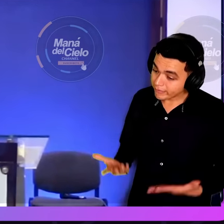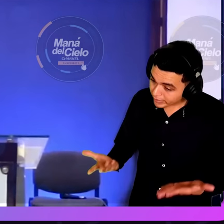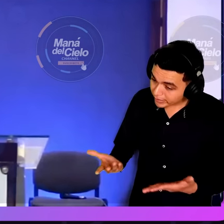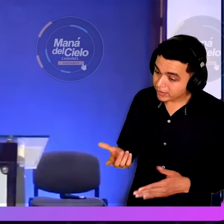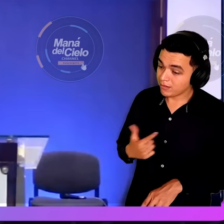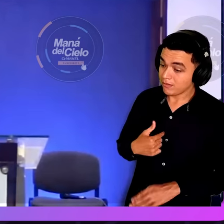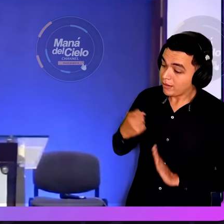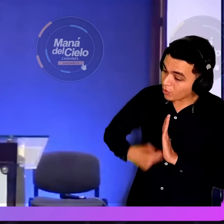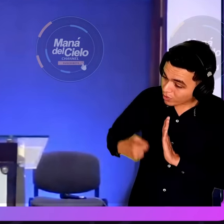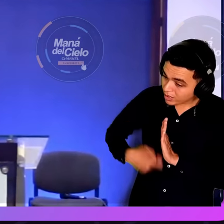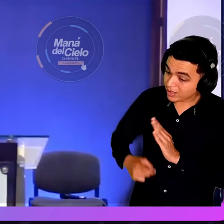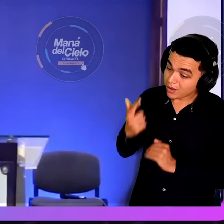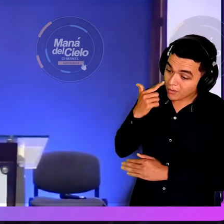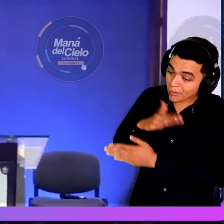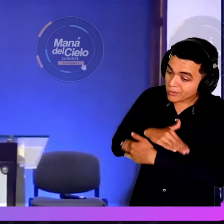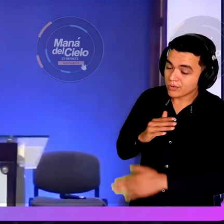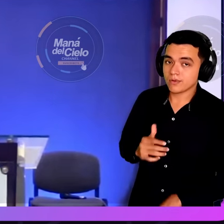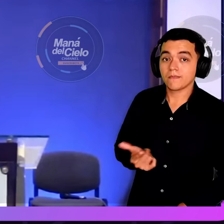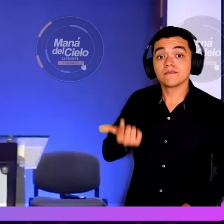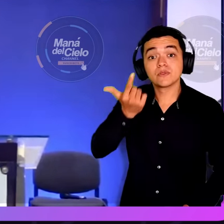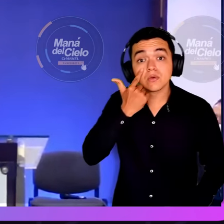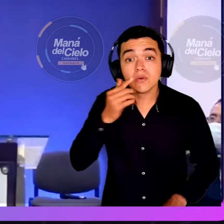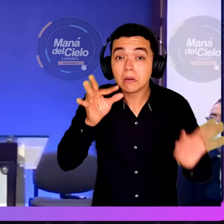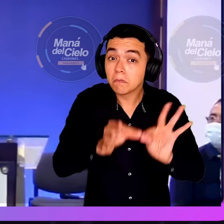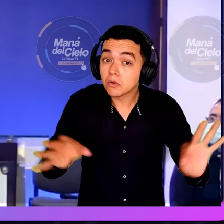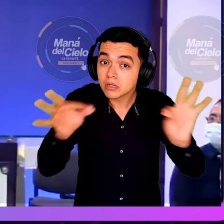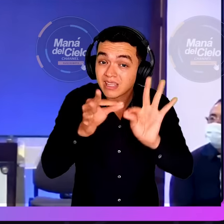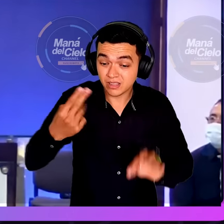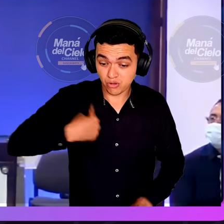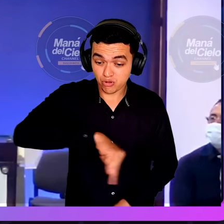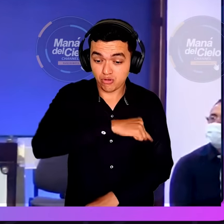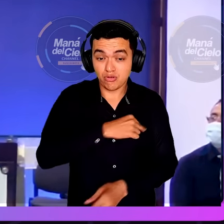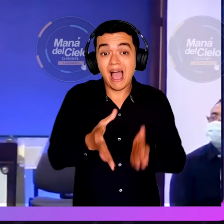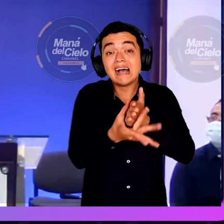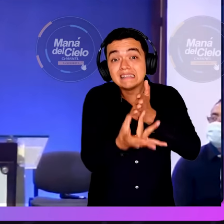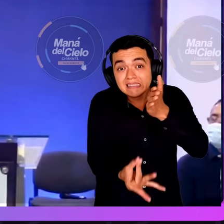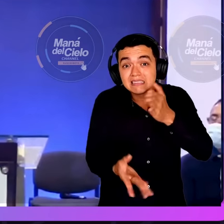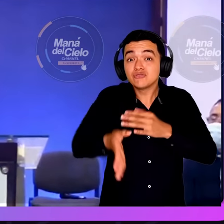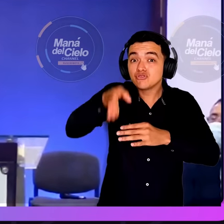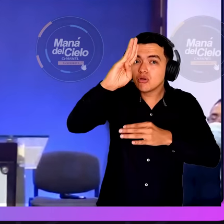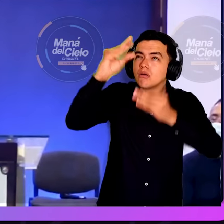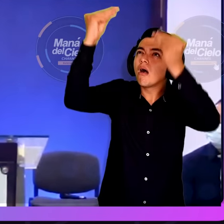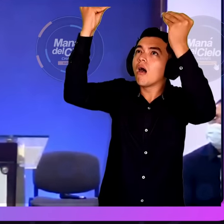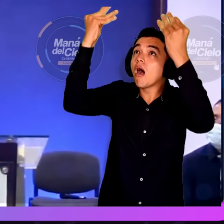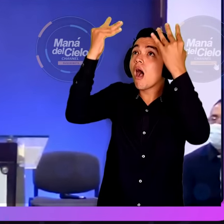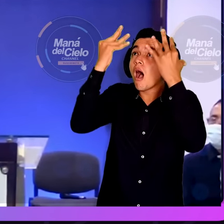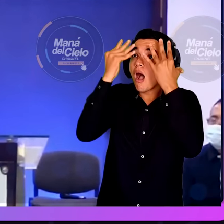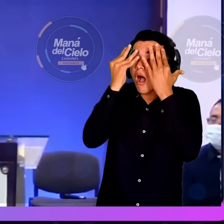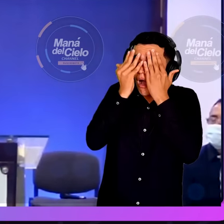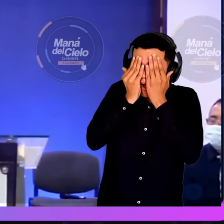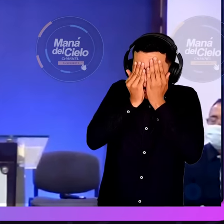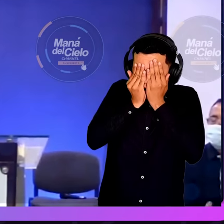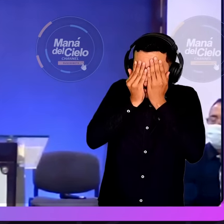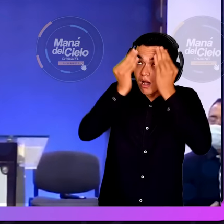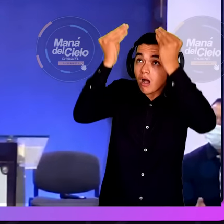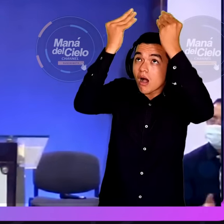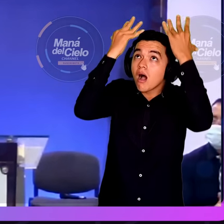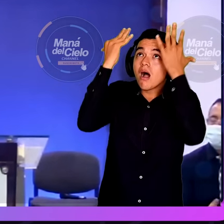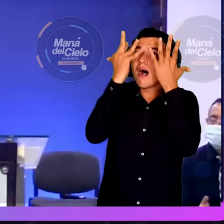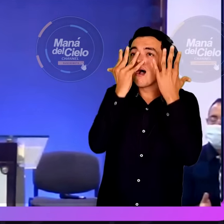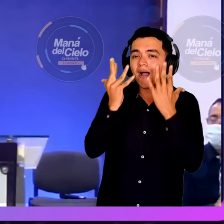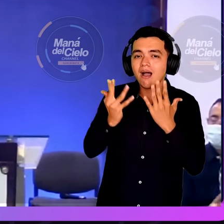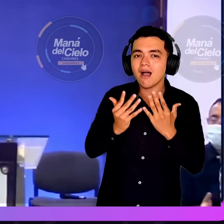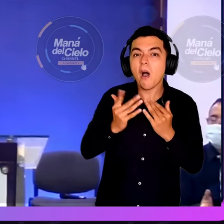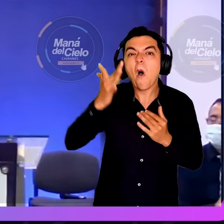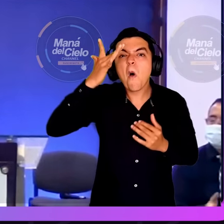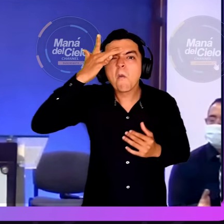decía: ovejita, yo te quise evitar esto, pero tú no lo quisiste. Iglesia, entendamos esta mañana, no salgamos a la calle sin haber